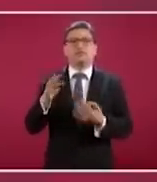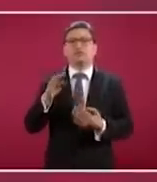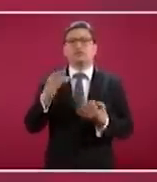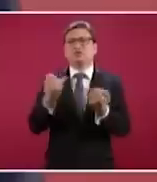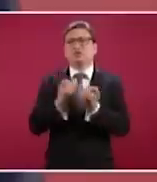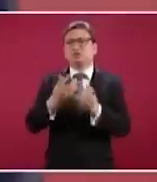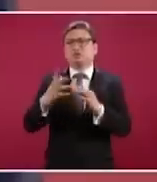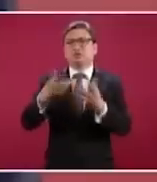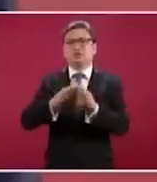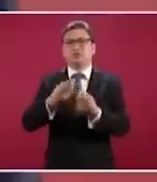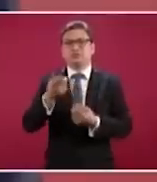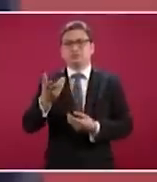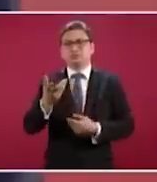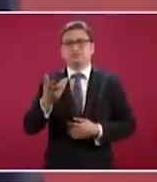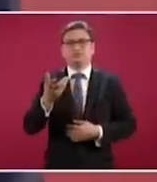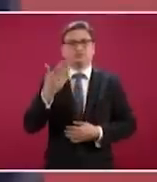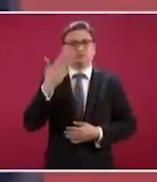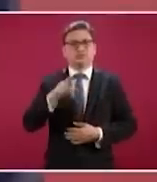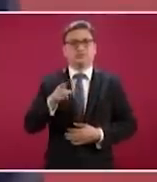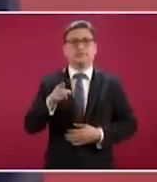y